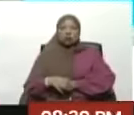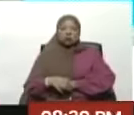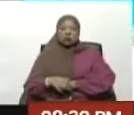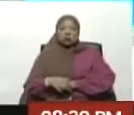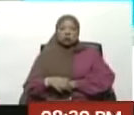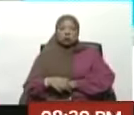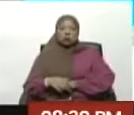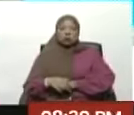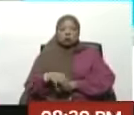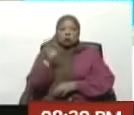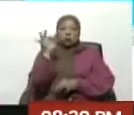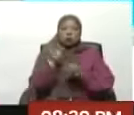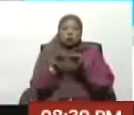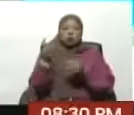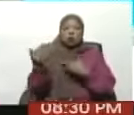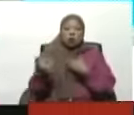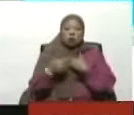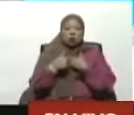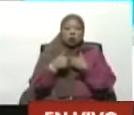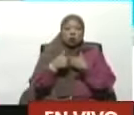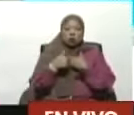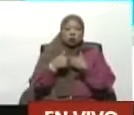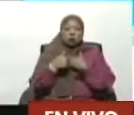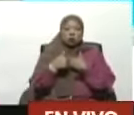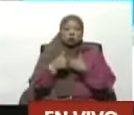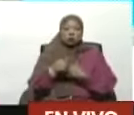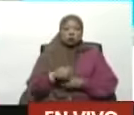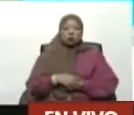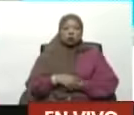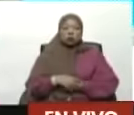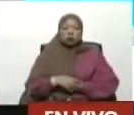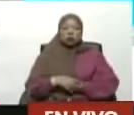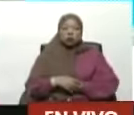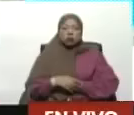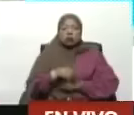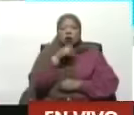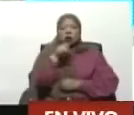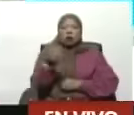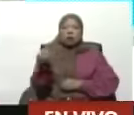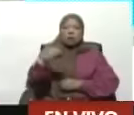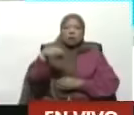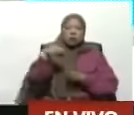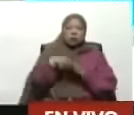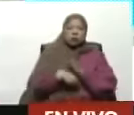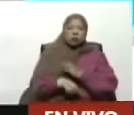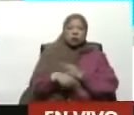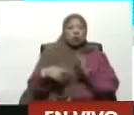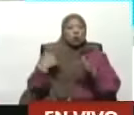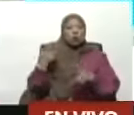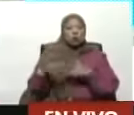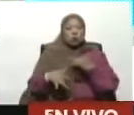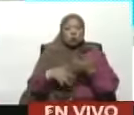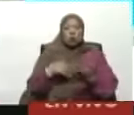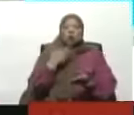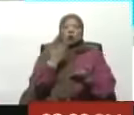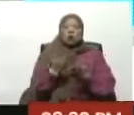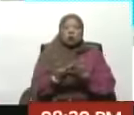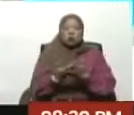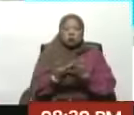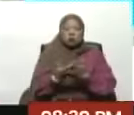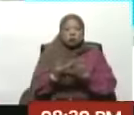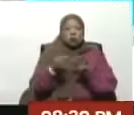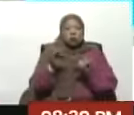de éxito. Al contrario, se van a hundir más si se dejan llevar por ese